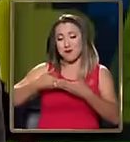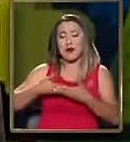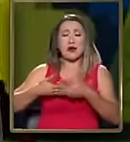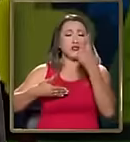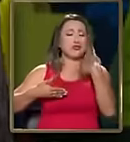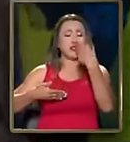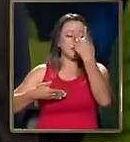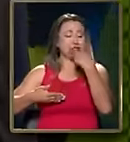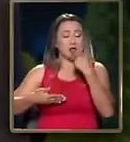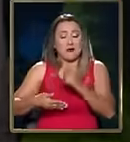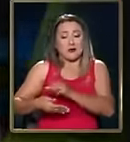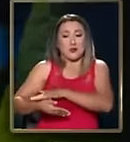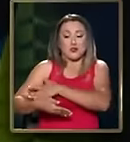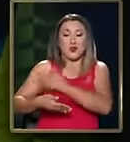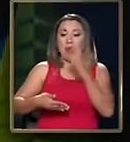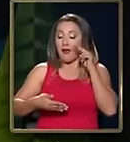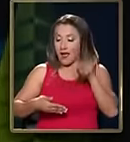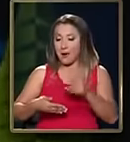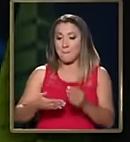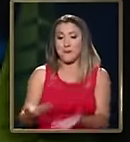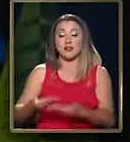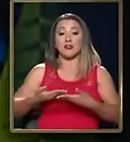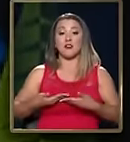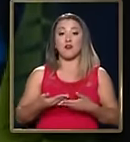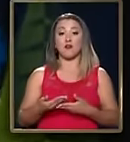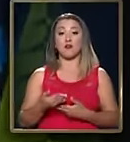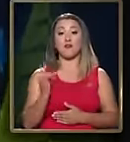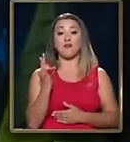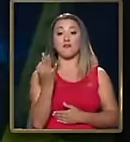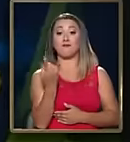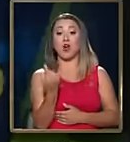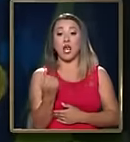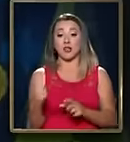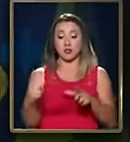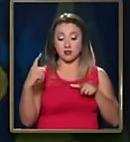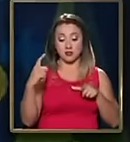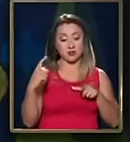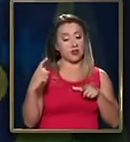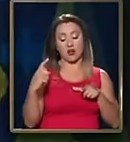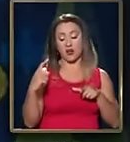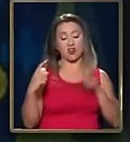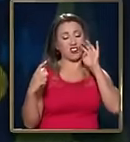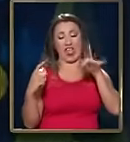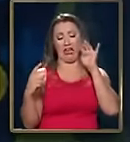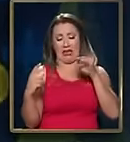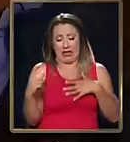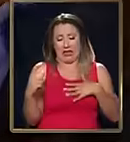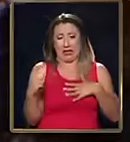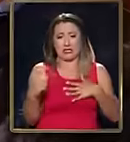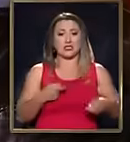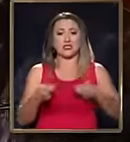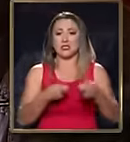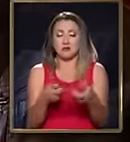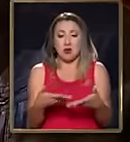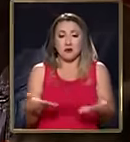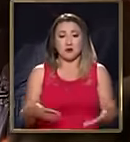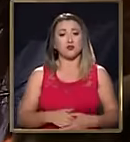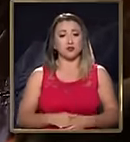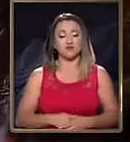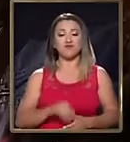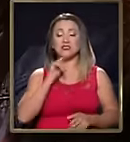lloré, lloré. Ahora, cuando la clínica me entregó la factura, no, ahí el llanto fue con cuática. Bueno, cuando